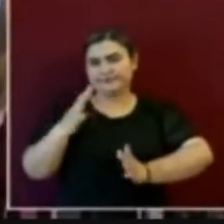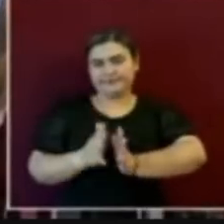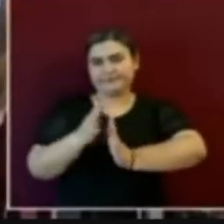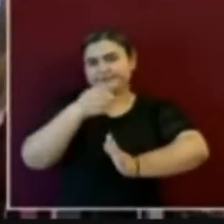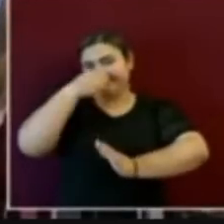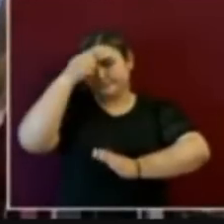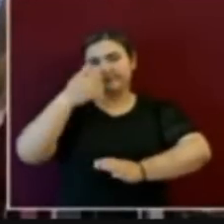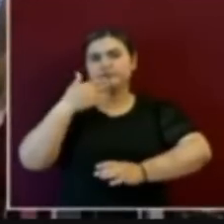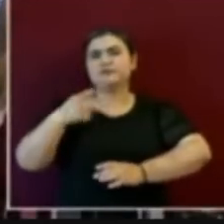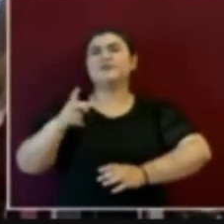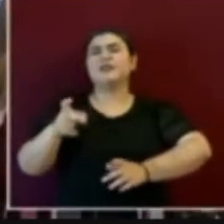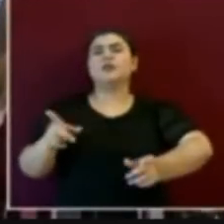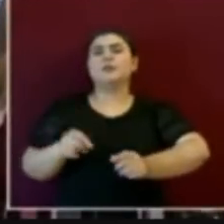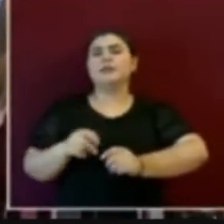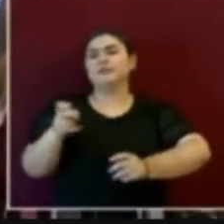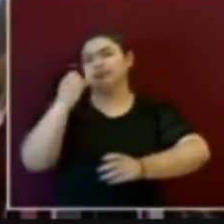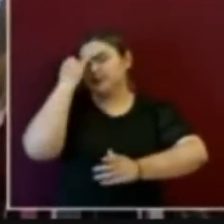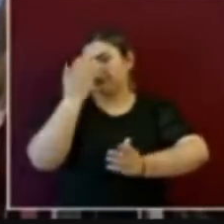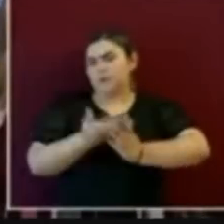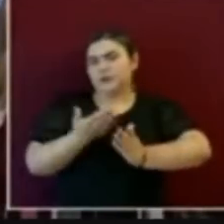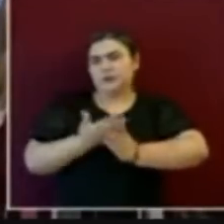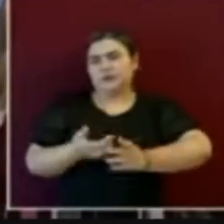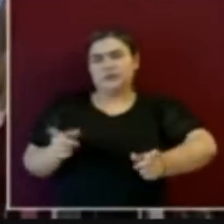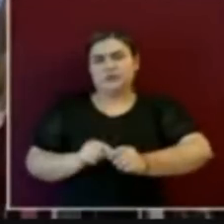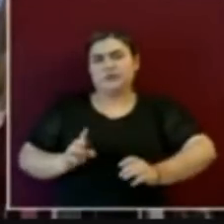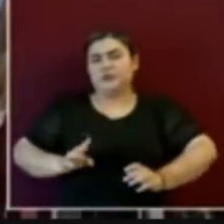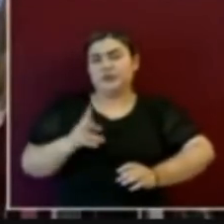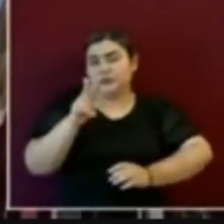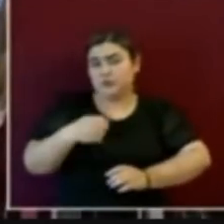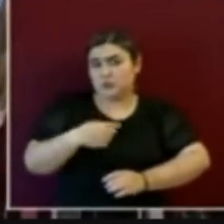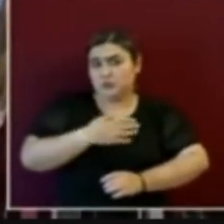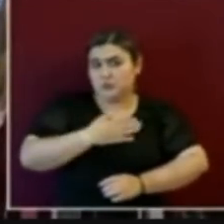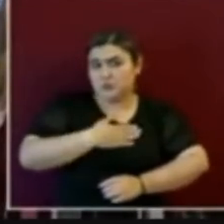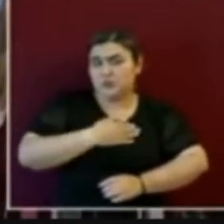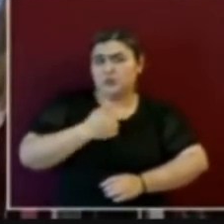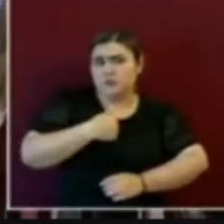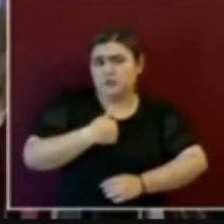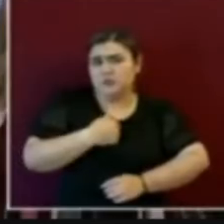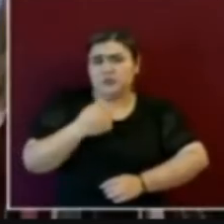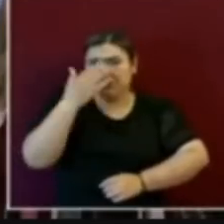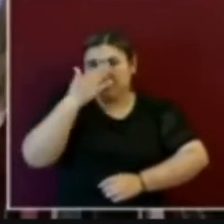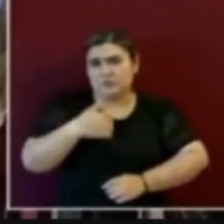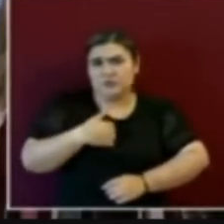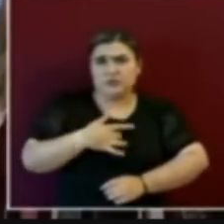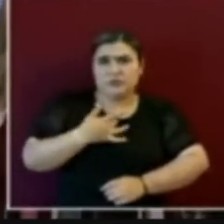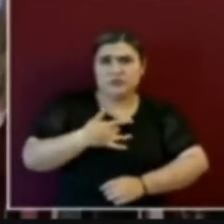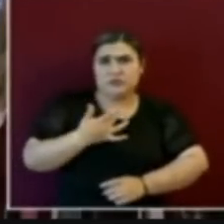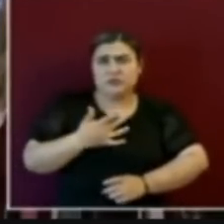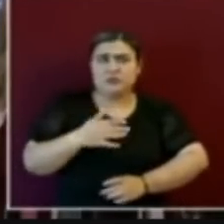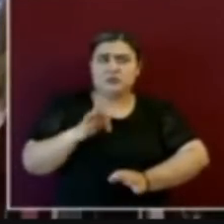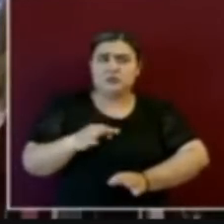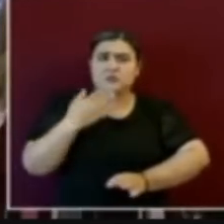¿no? Pero esa es la propuesta, que a mí en lo personal me hace obviamente mucho